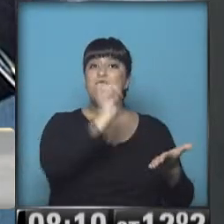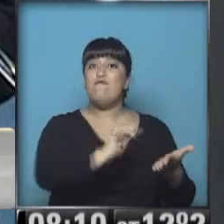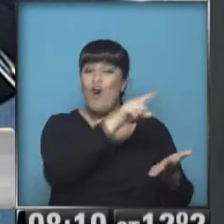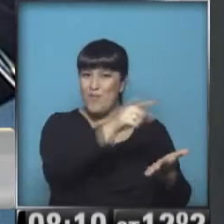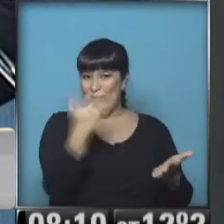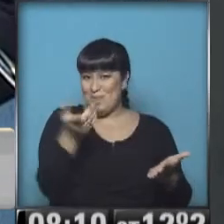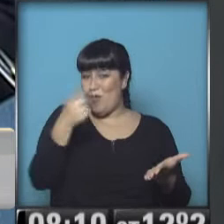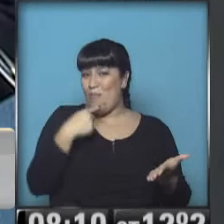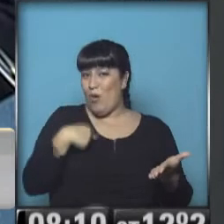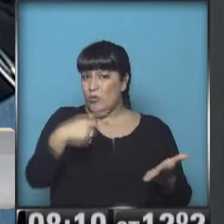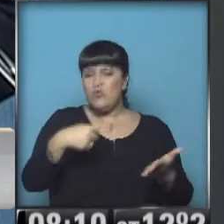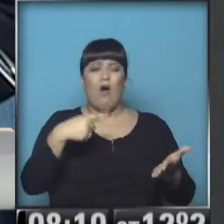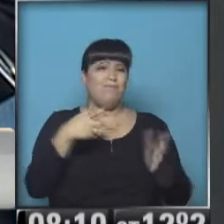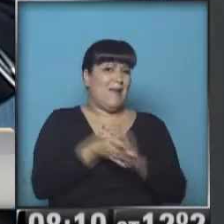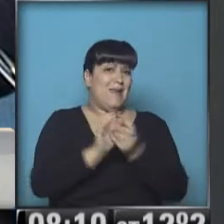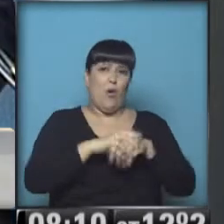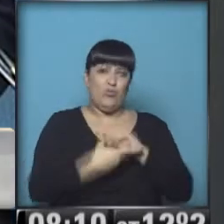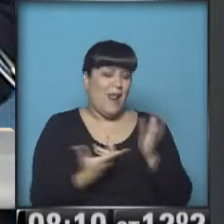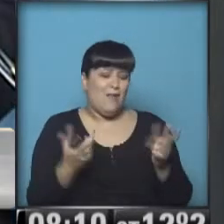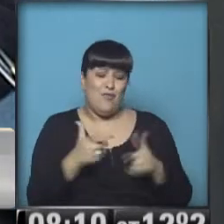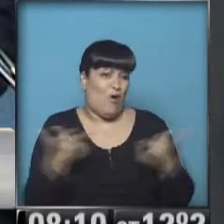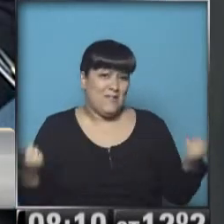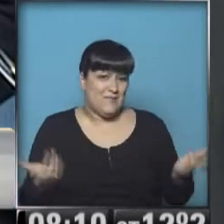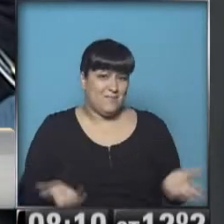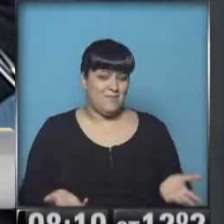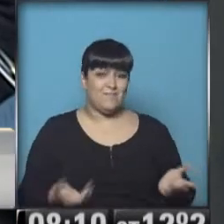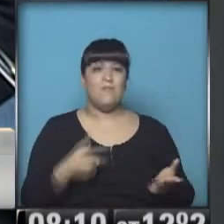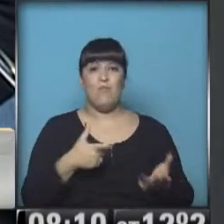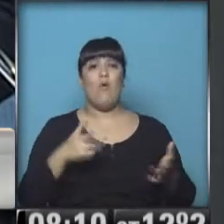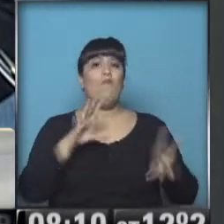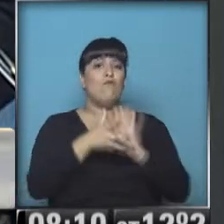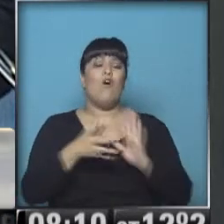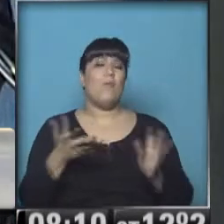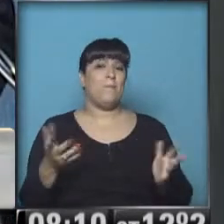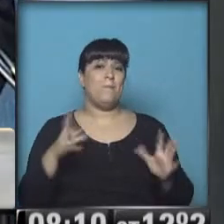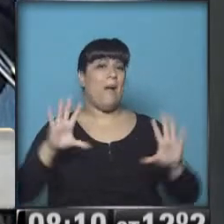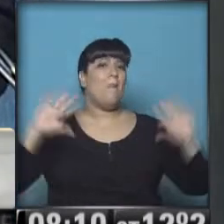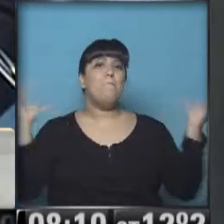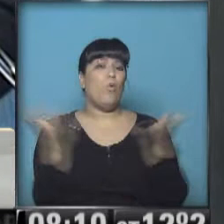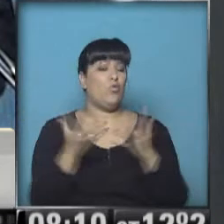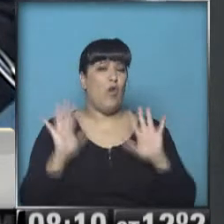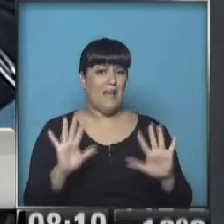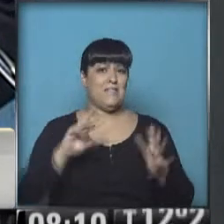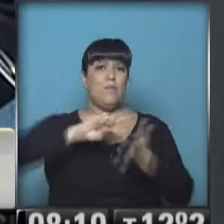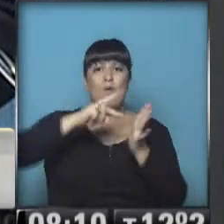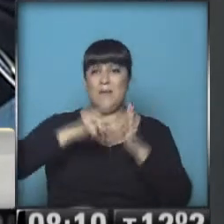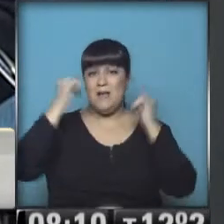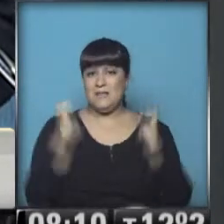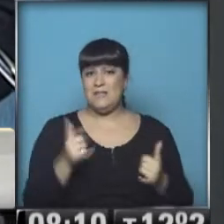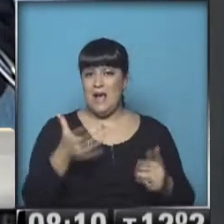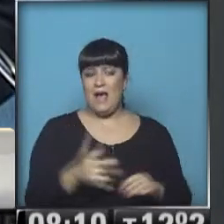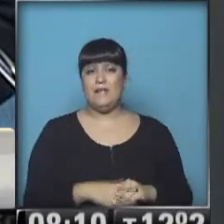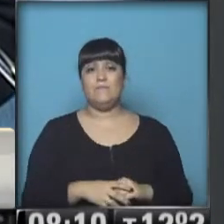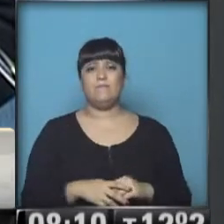de la crisis internacional no es neutral por un problema de demanda externa la demanda externa genera dificultades para